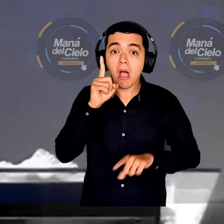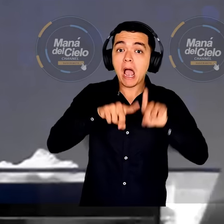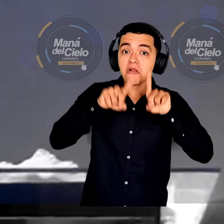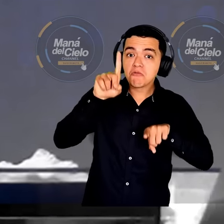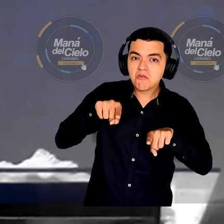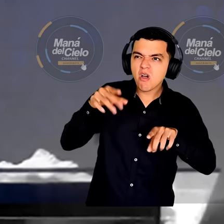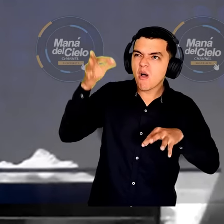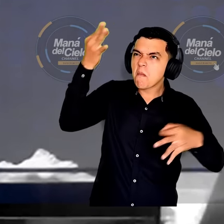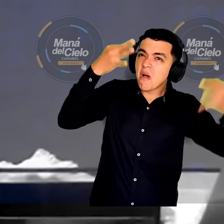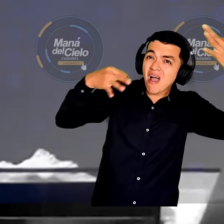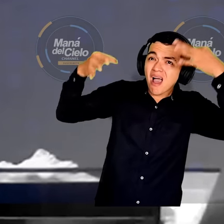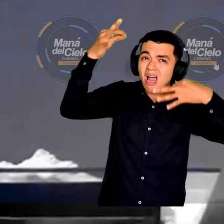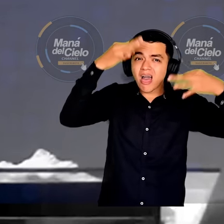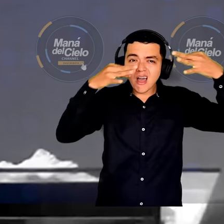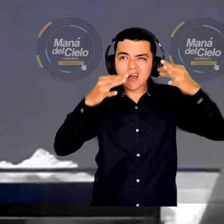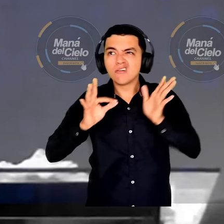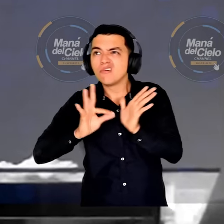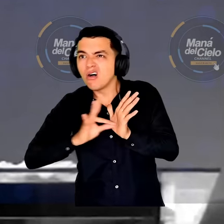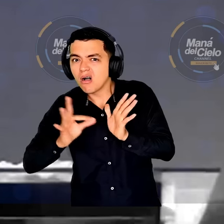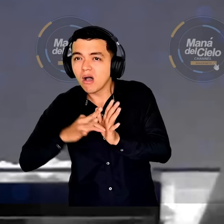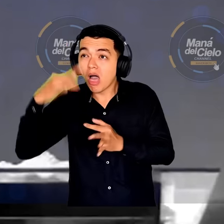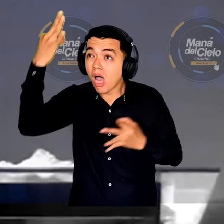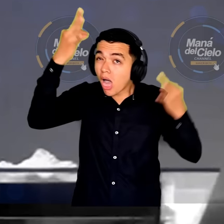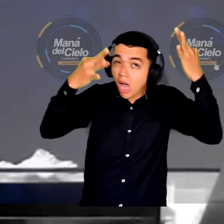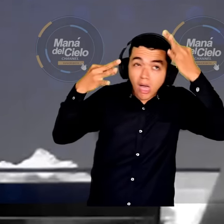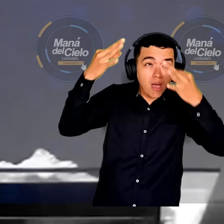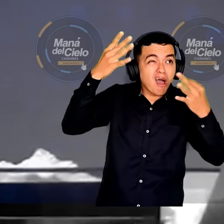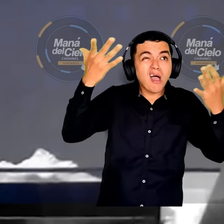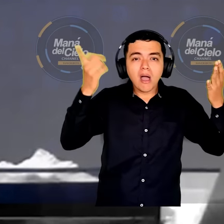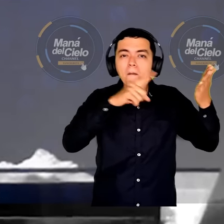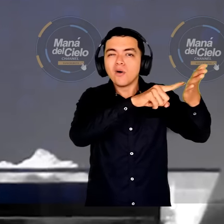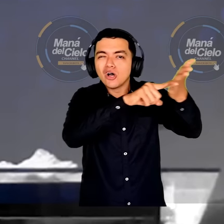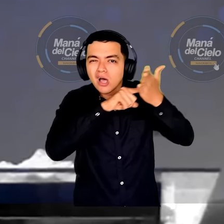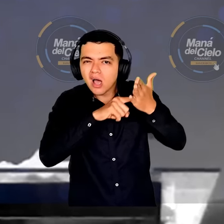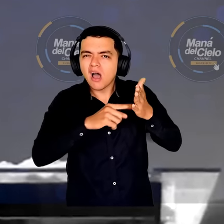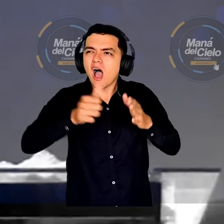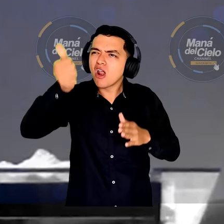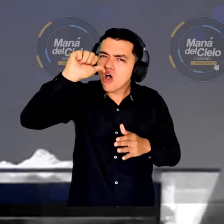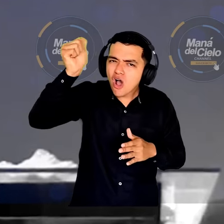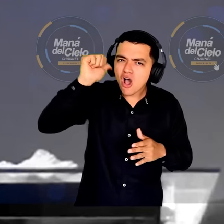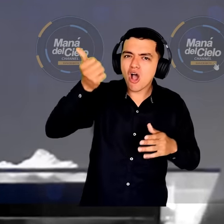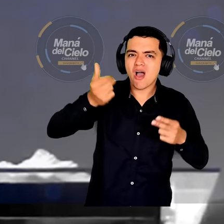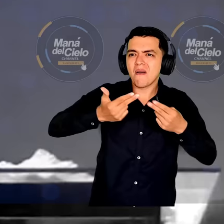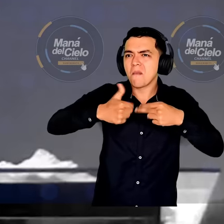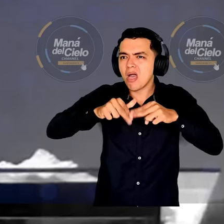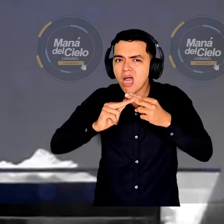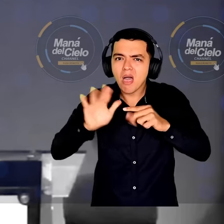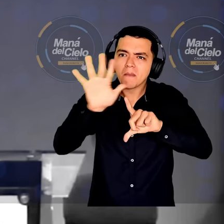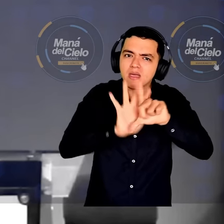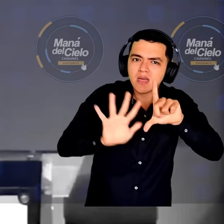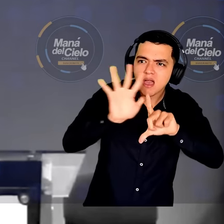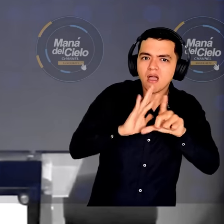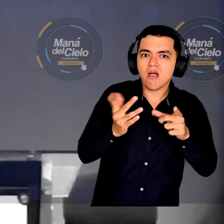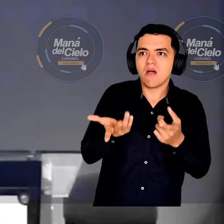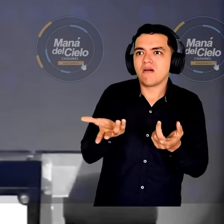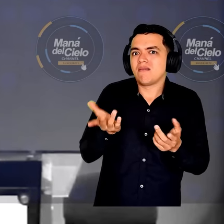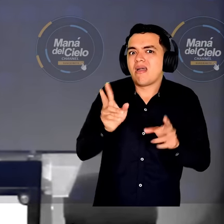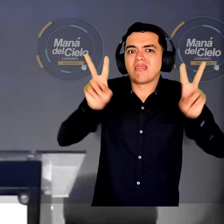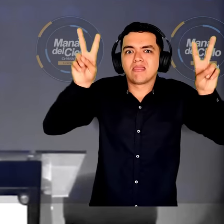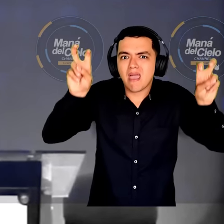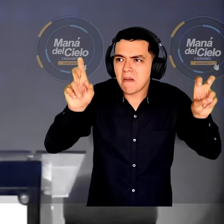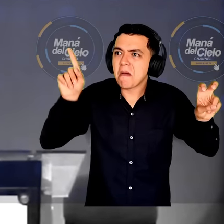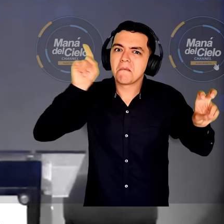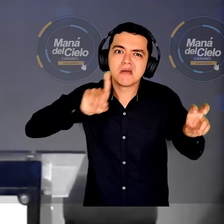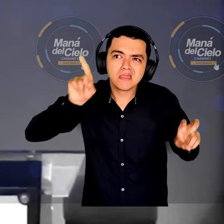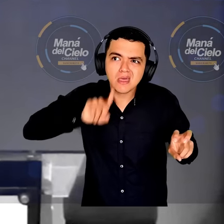las moscas de la droga, están las moscas de la pornografía, están las moscas del alcohol, están las moscas de la avaricia,